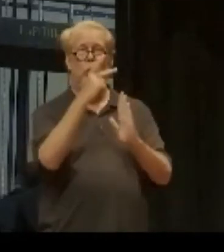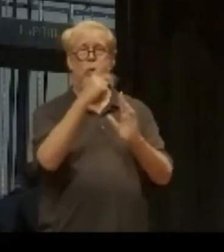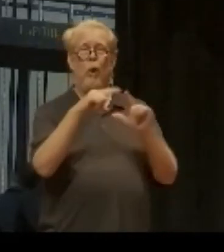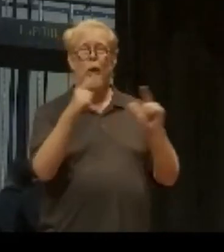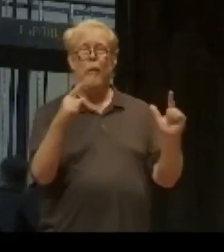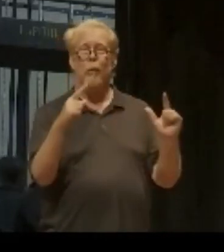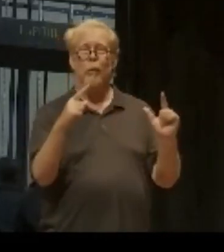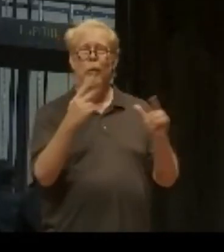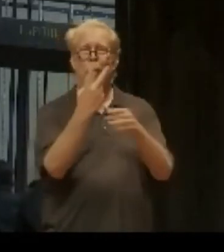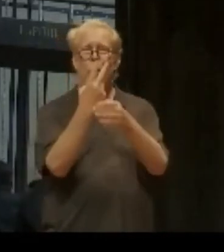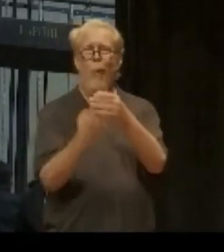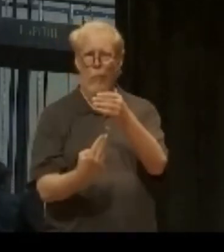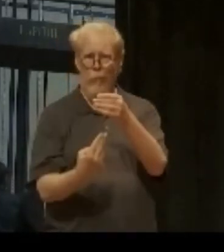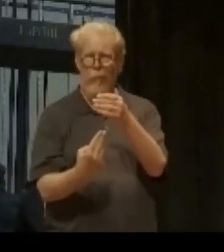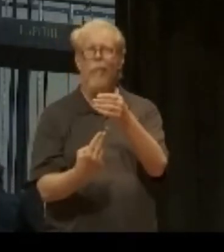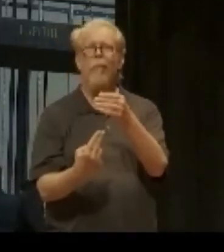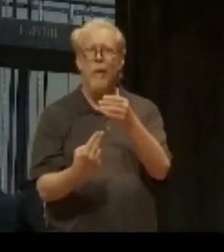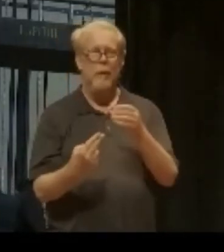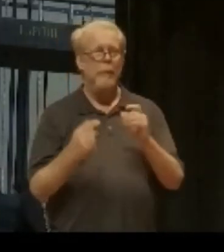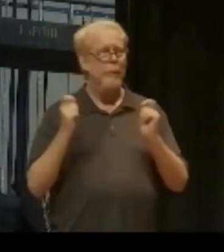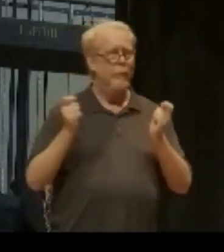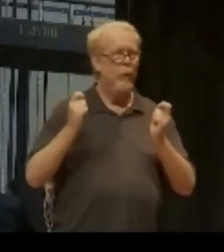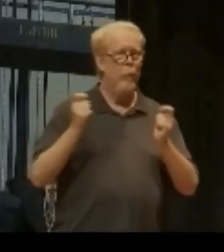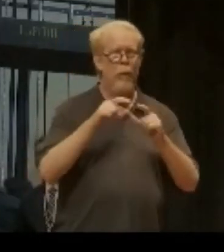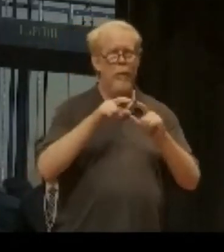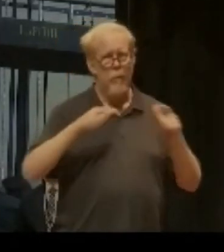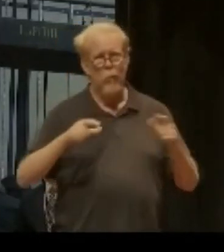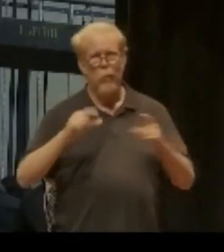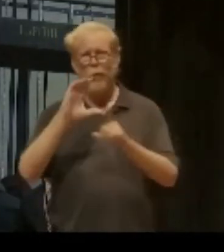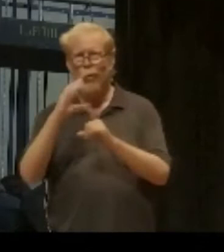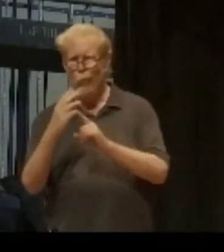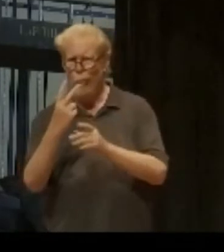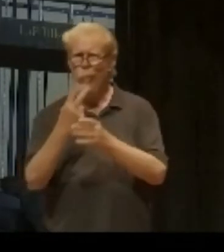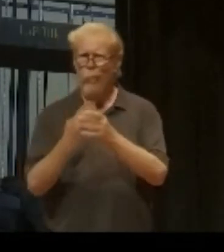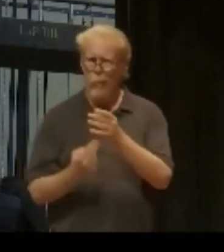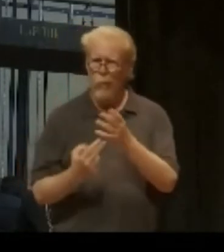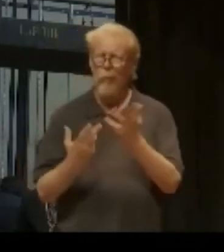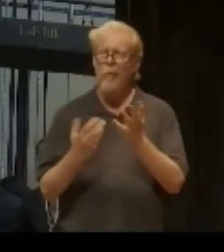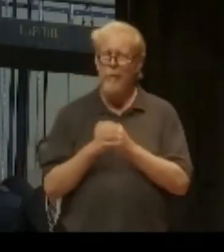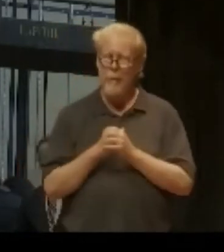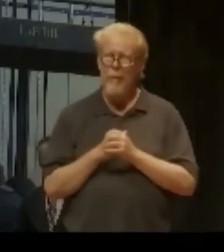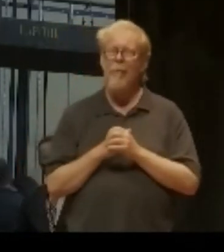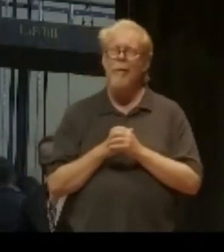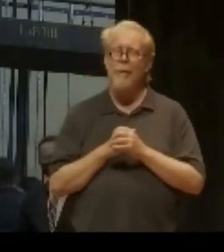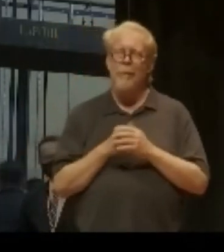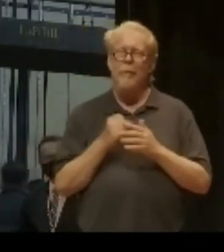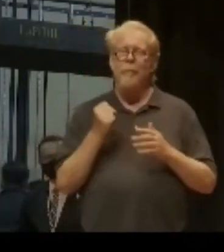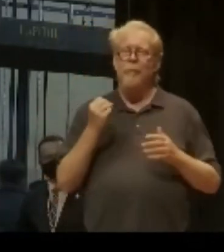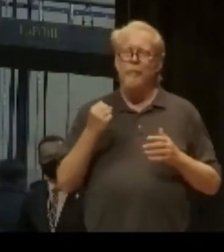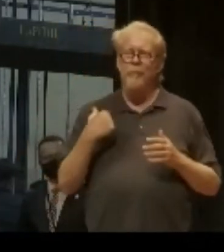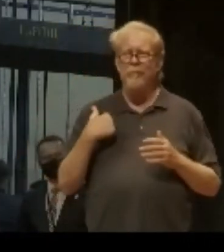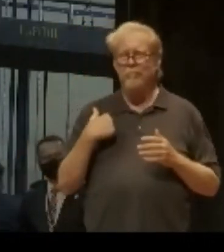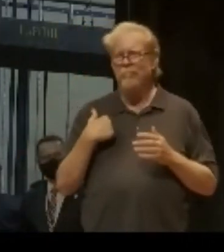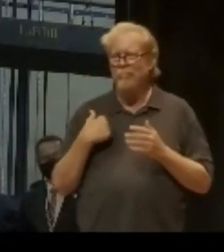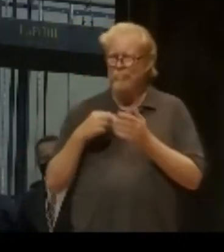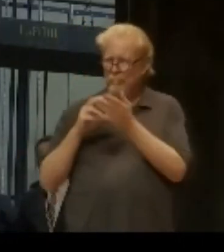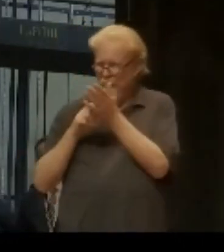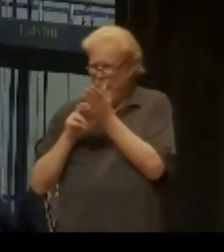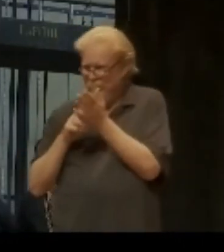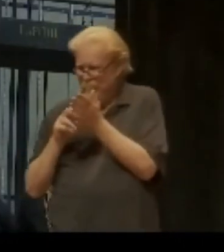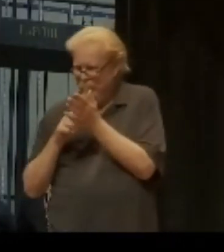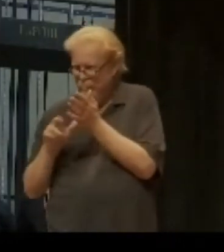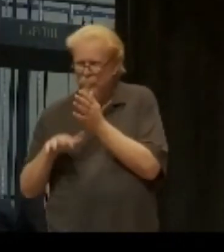donde celebramos el idioma y la cultura. Y déjenme decirles, yo, al ser un estudiante de inglés como segunda lengua, cuando vine acá a los